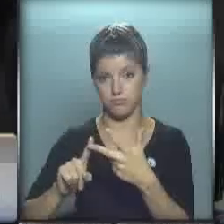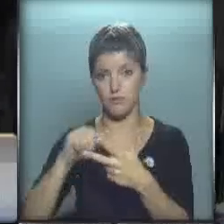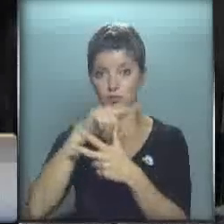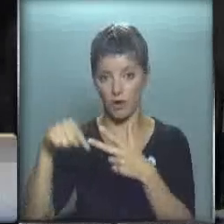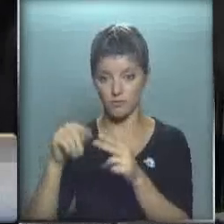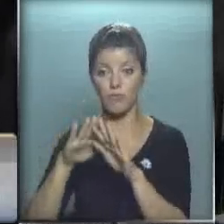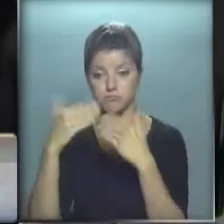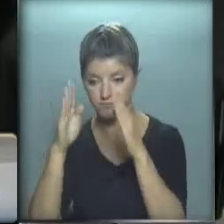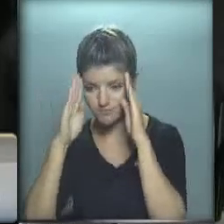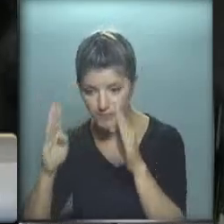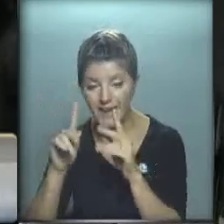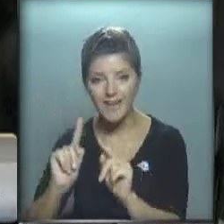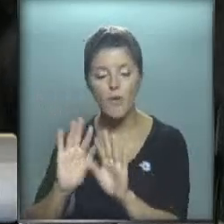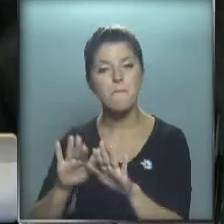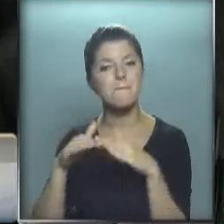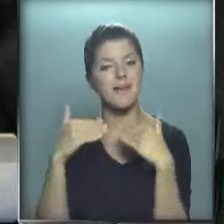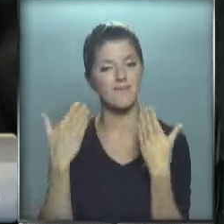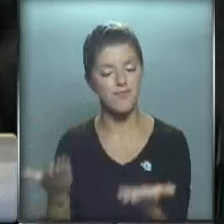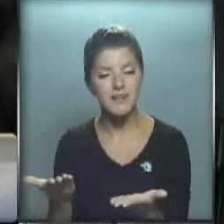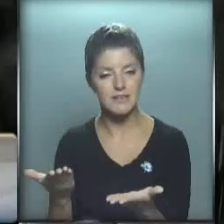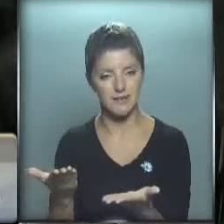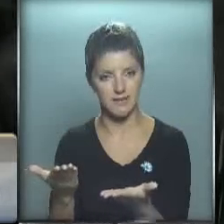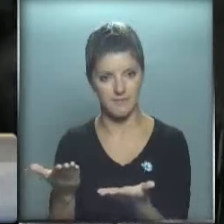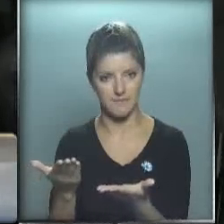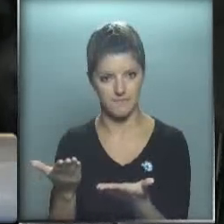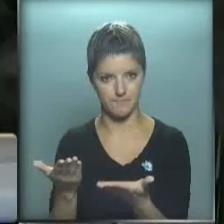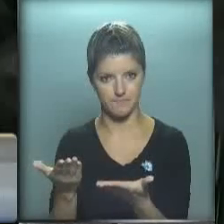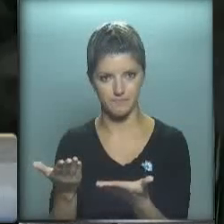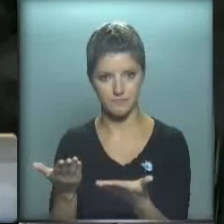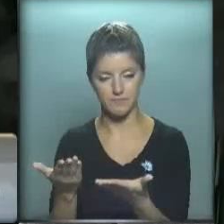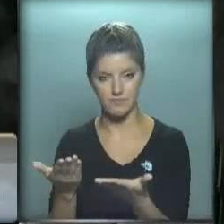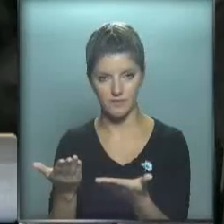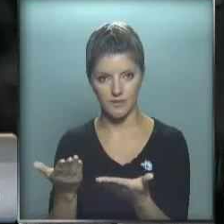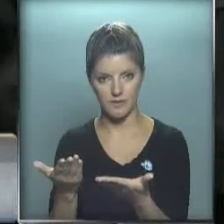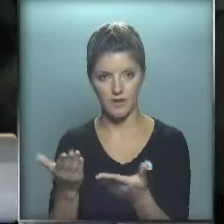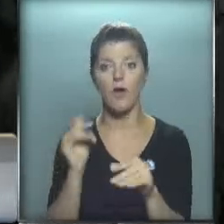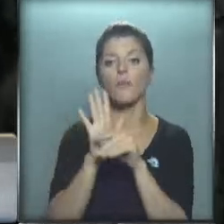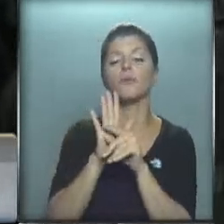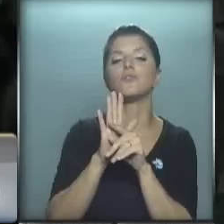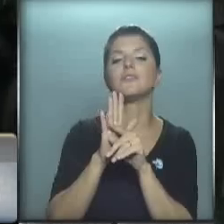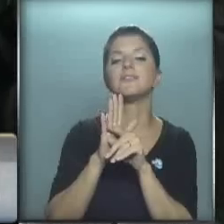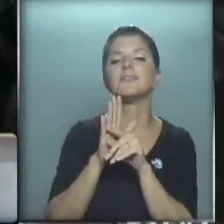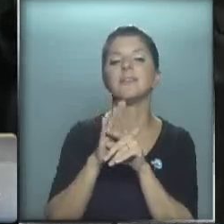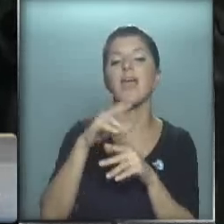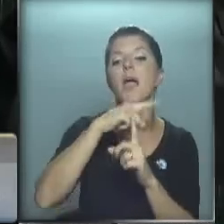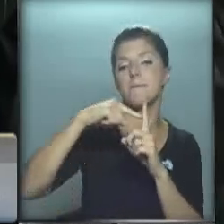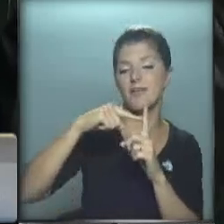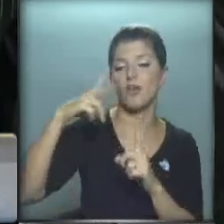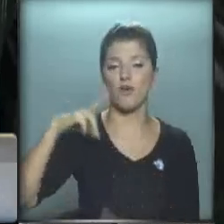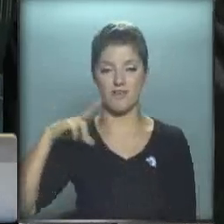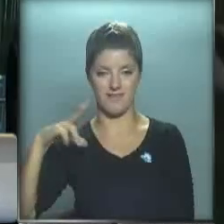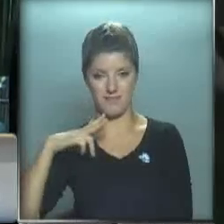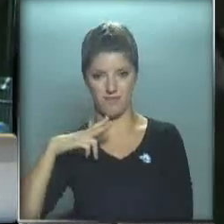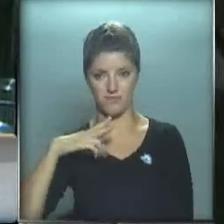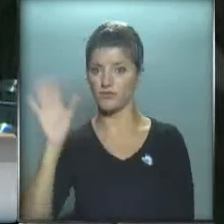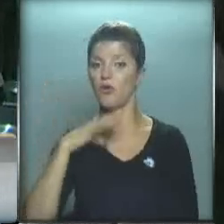a beneficiar efectivamente va a crear una especie de eh de de clase media incluso clase alta eh ligada A